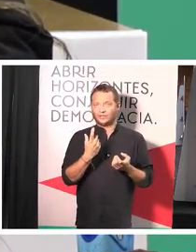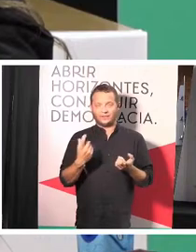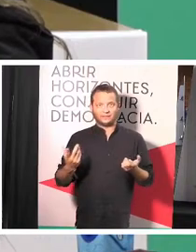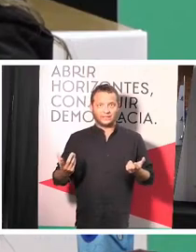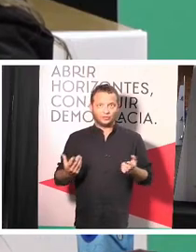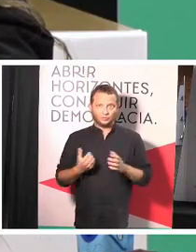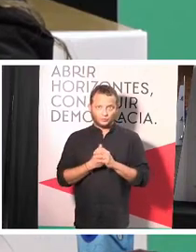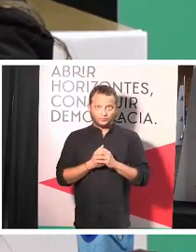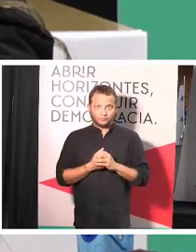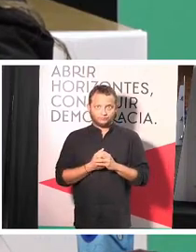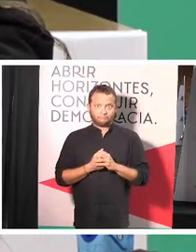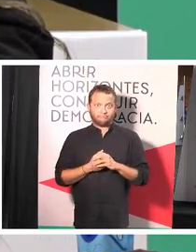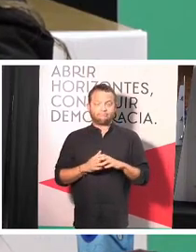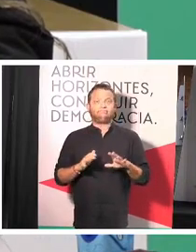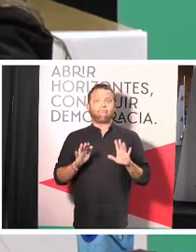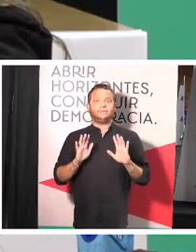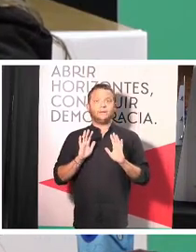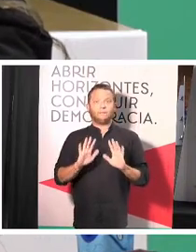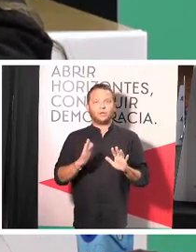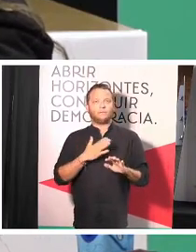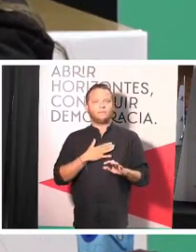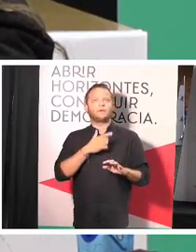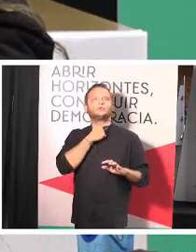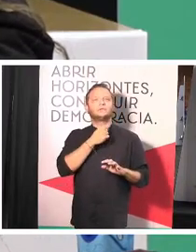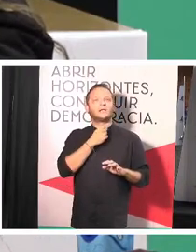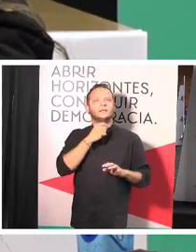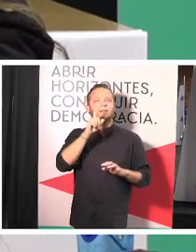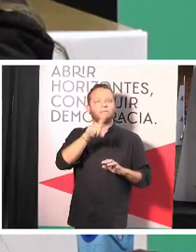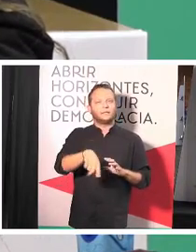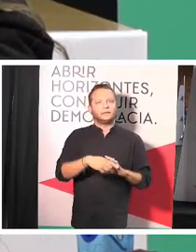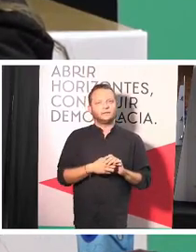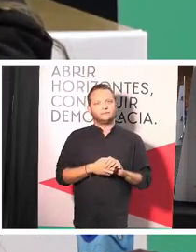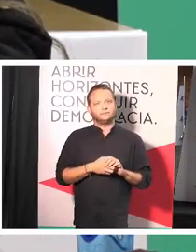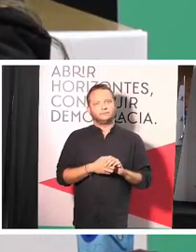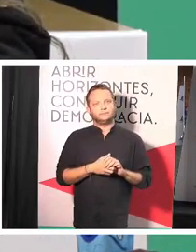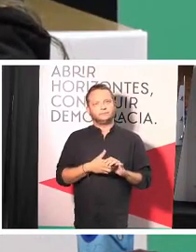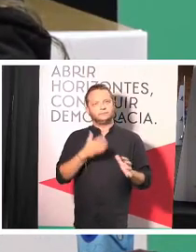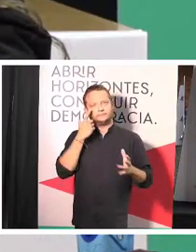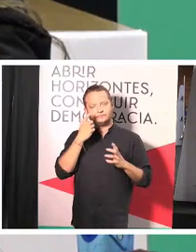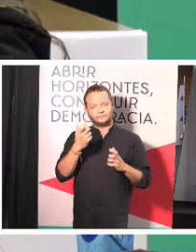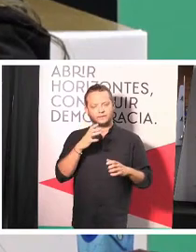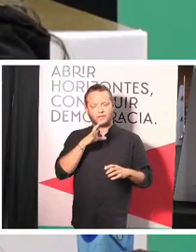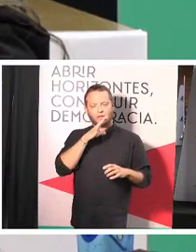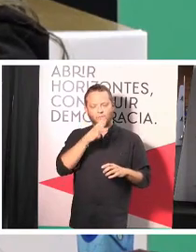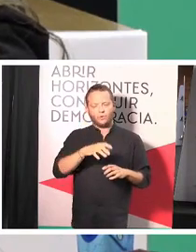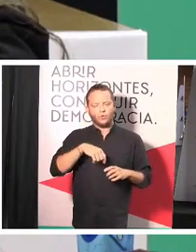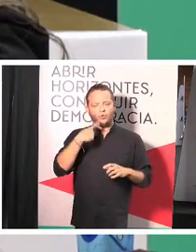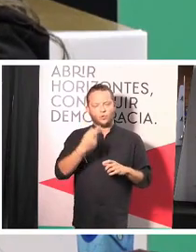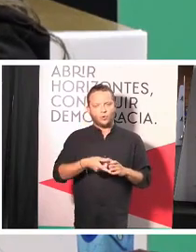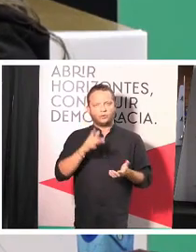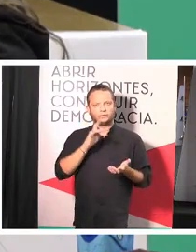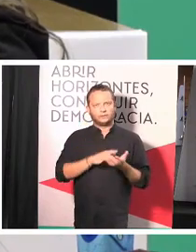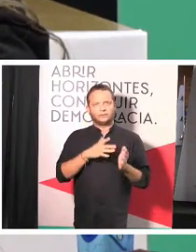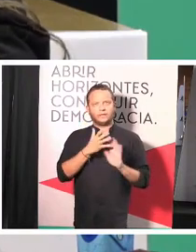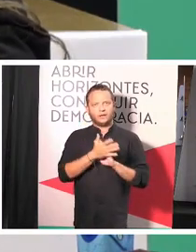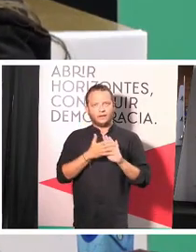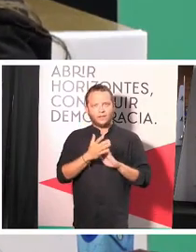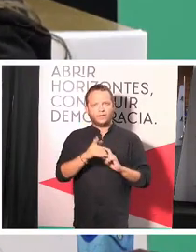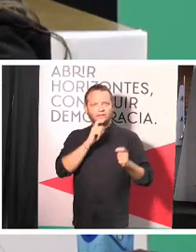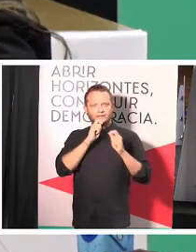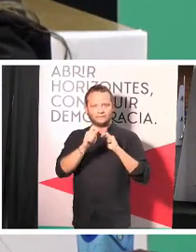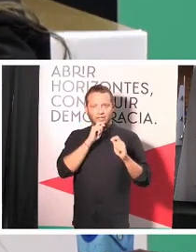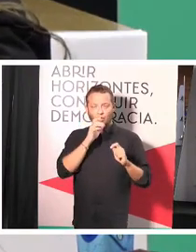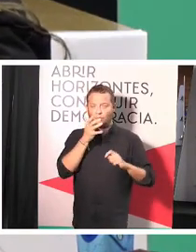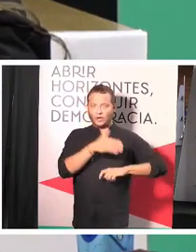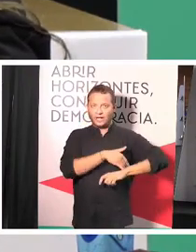necesarios, ¿no? Pero a mí me gustaría también poner en relevancia, porque también luego hemos estado entrevistados, etcétera,